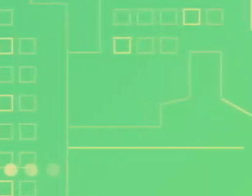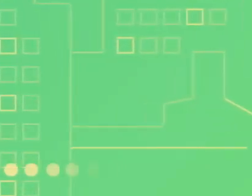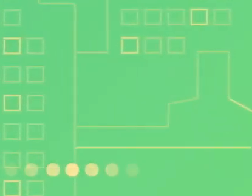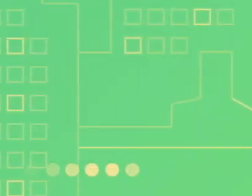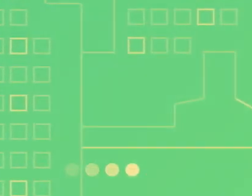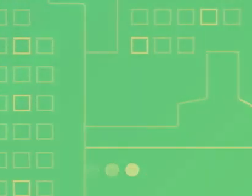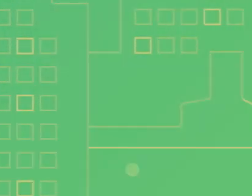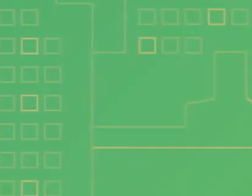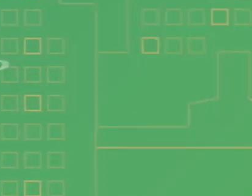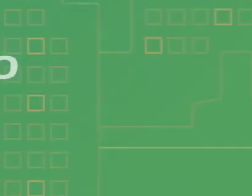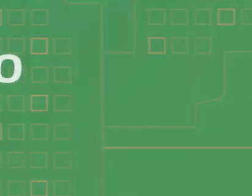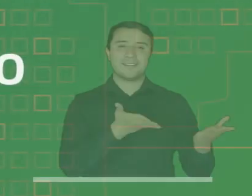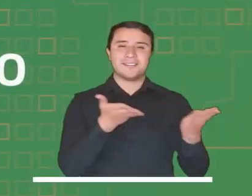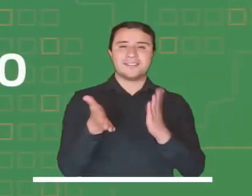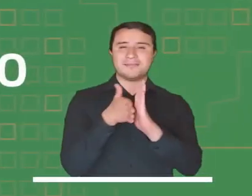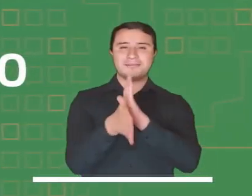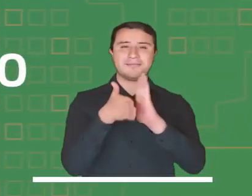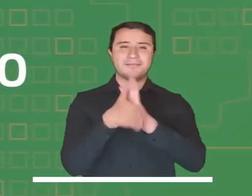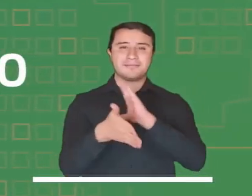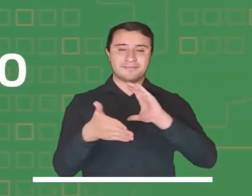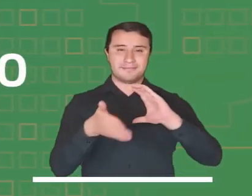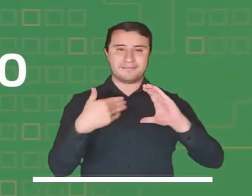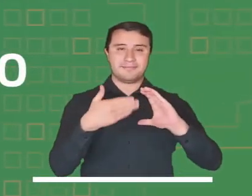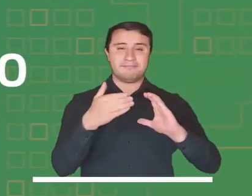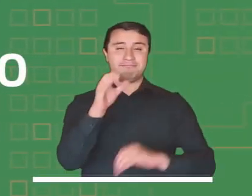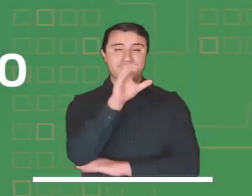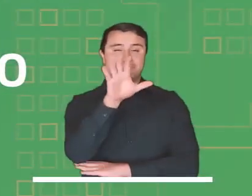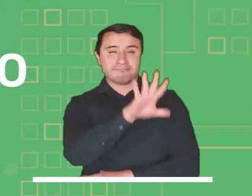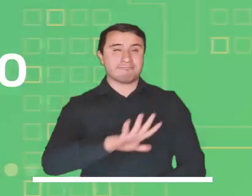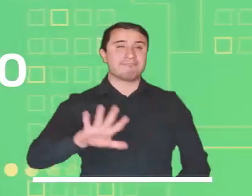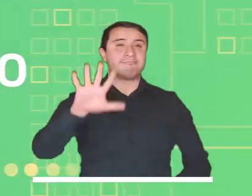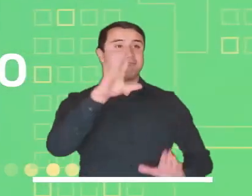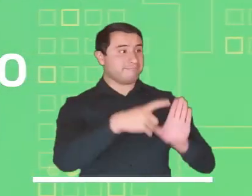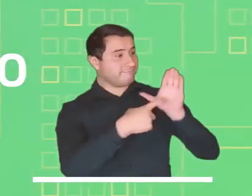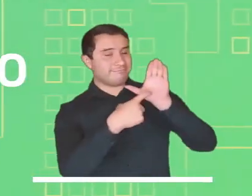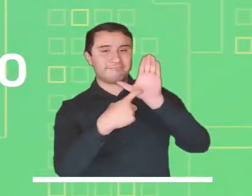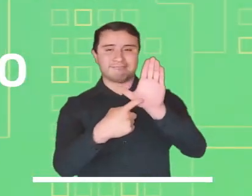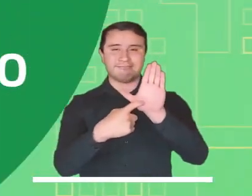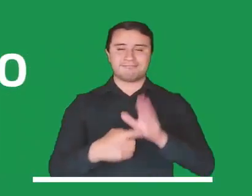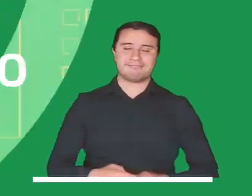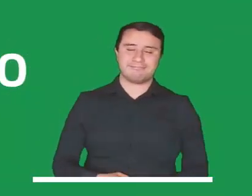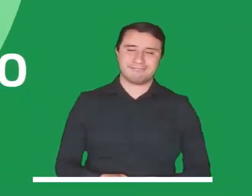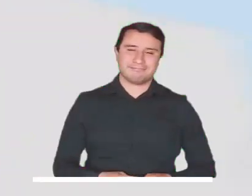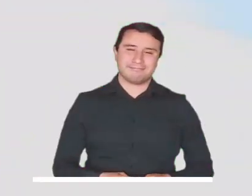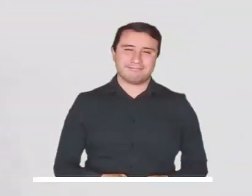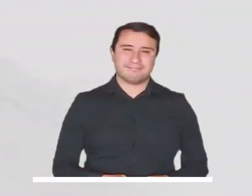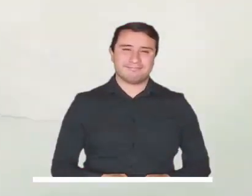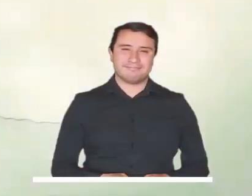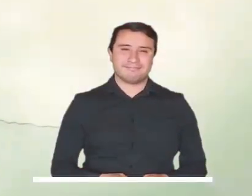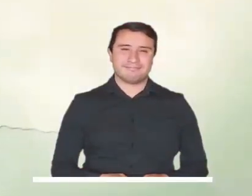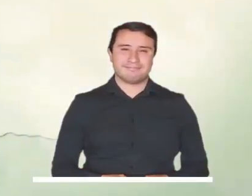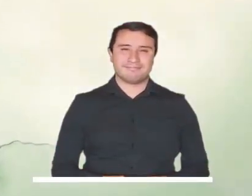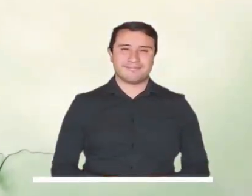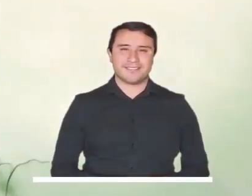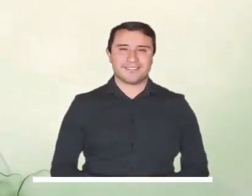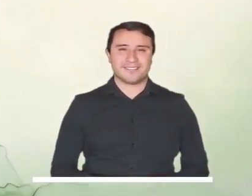Buenas tardes y bienvenidos. A continuación, los invitamos a este recorrido meteorológico por las diferentes regiones del país.